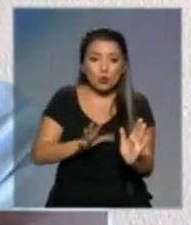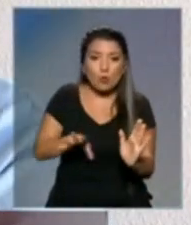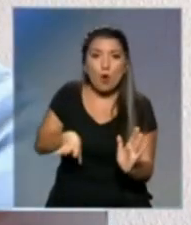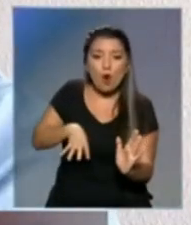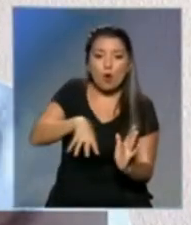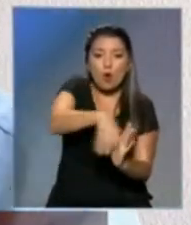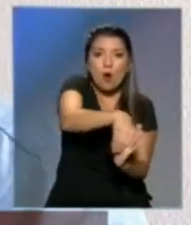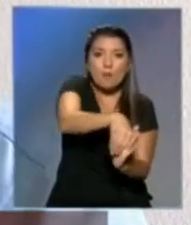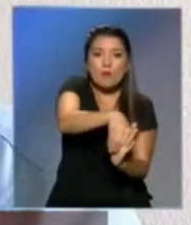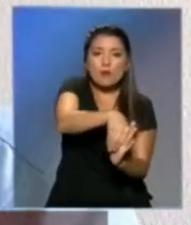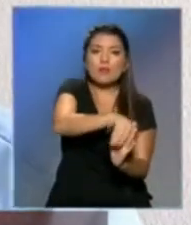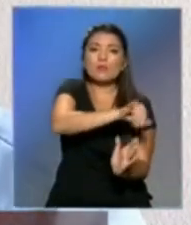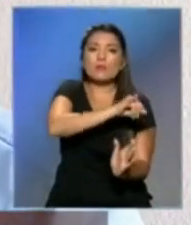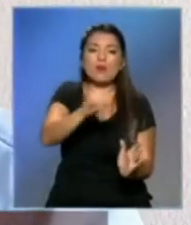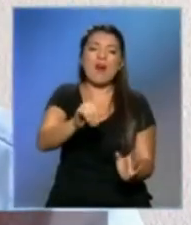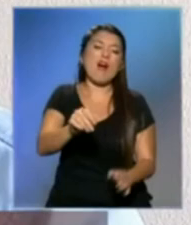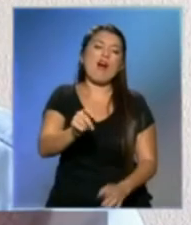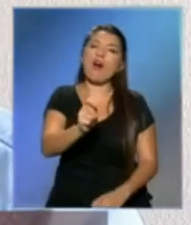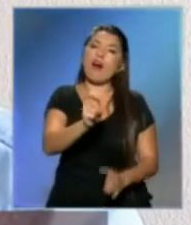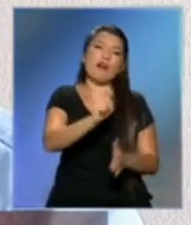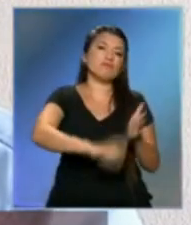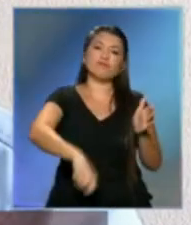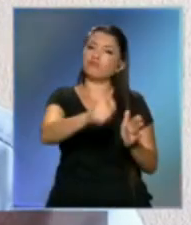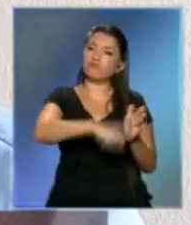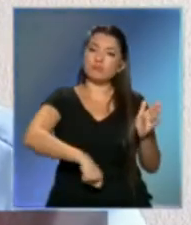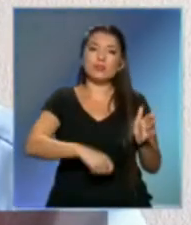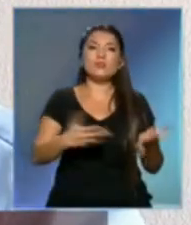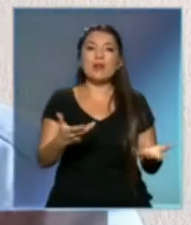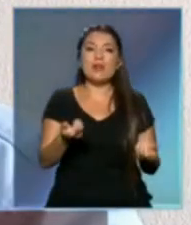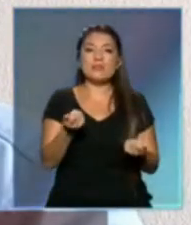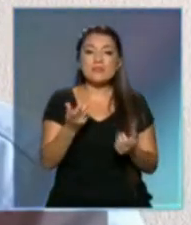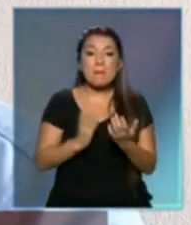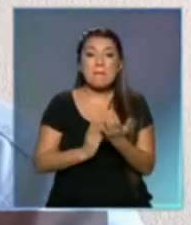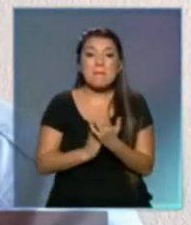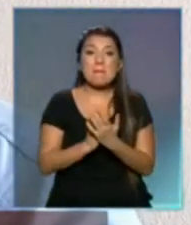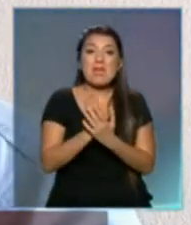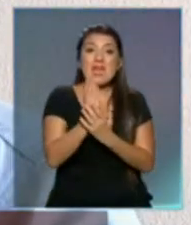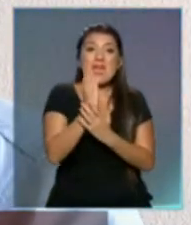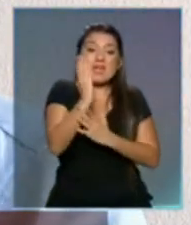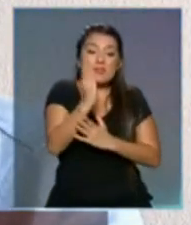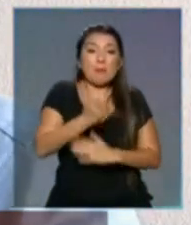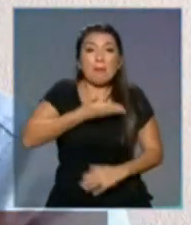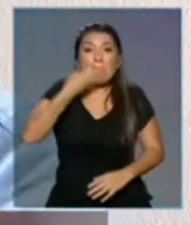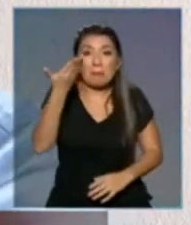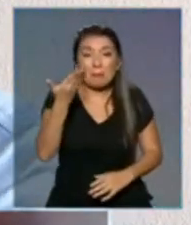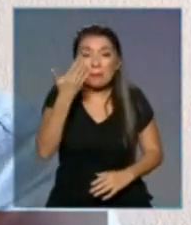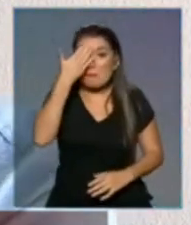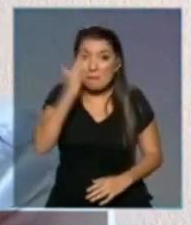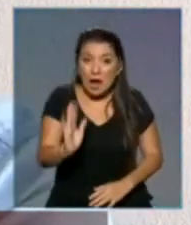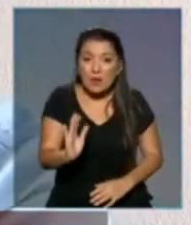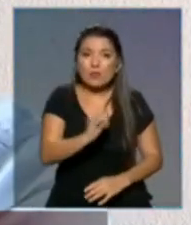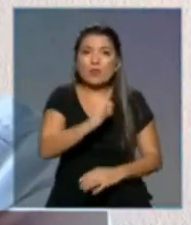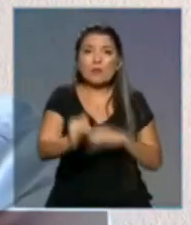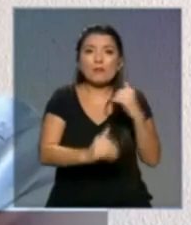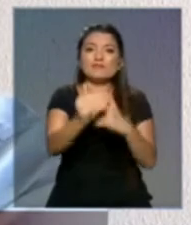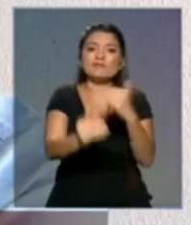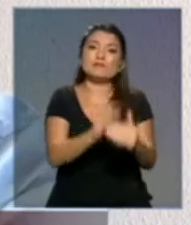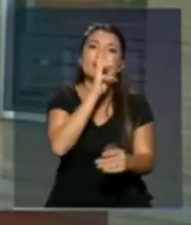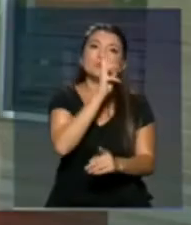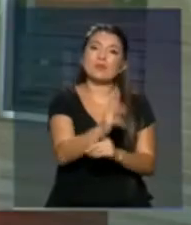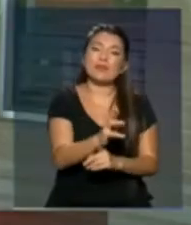es como la manzana podría hacerse ya está hay una mala manipulación desde un inicio ya todo lo que tú hagan después va a afectar el resultado y va a